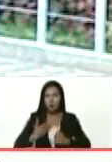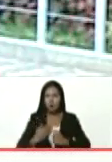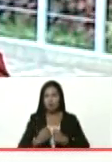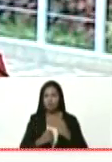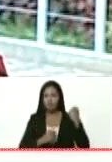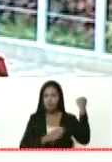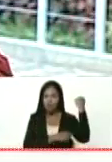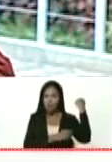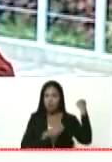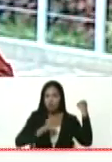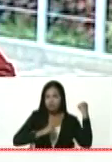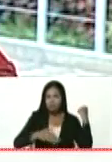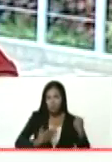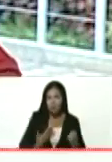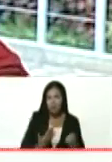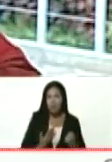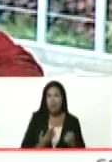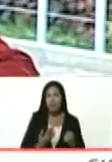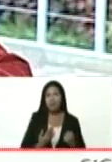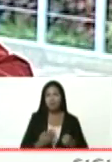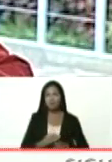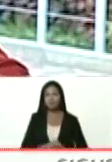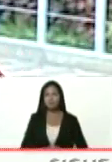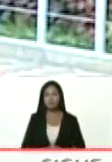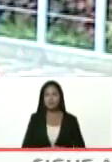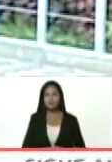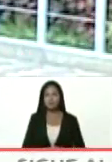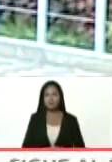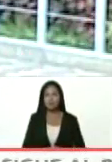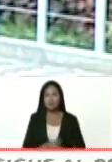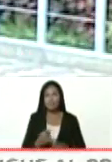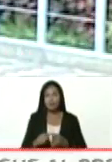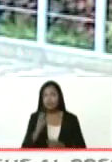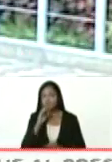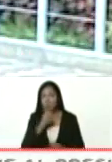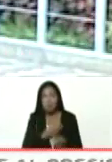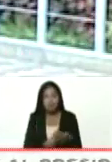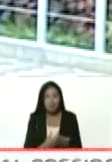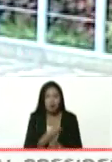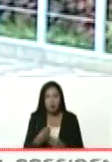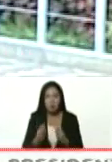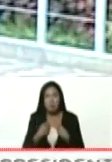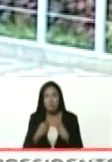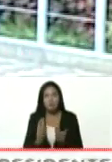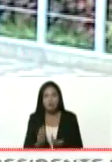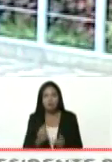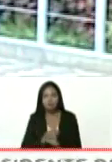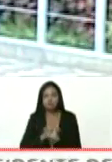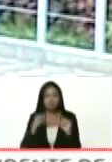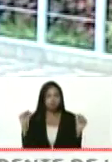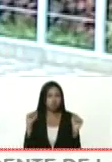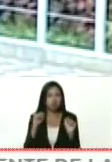musculoso, pura fibra, pero si no tienes sangre, ¿puedes vivir?